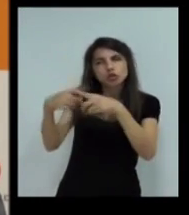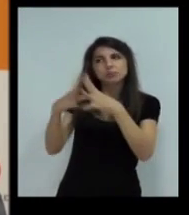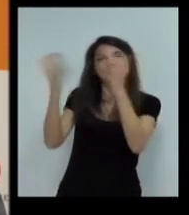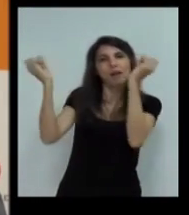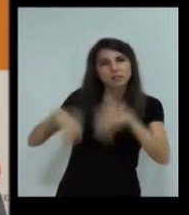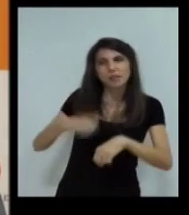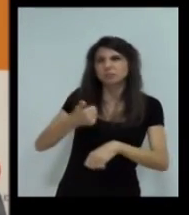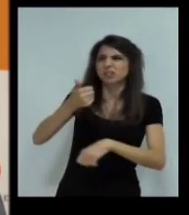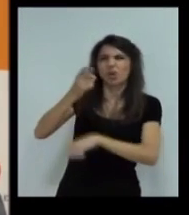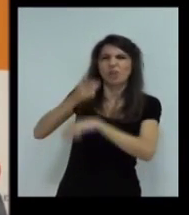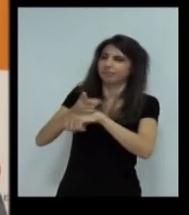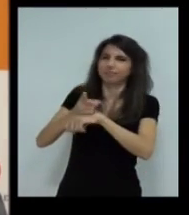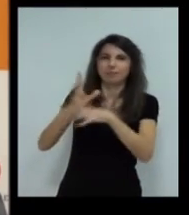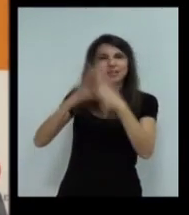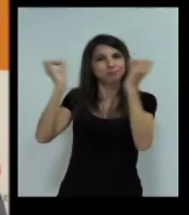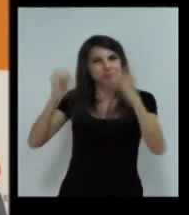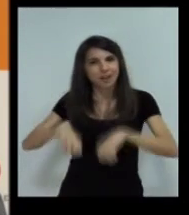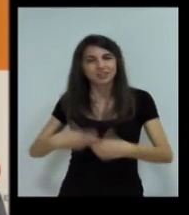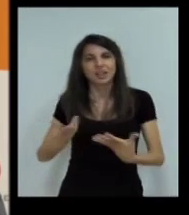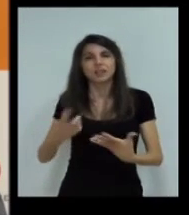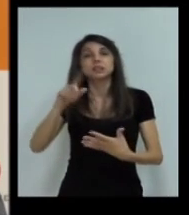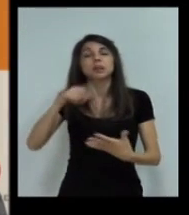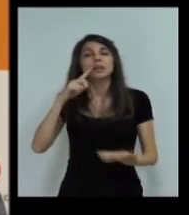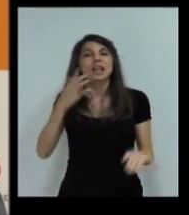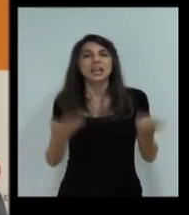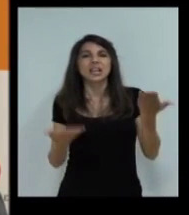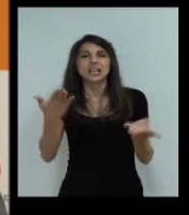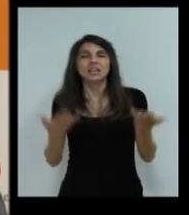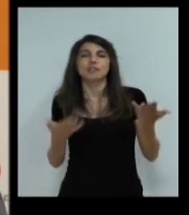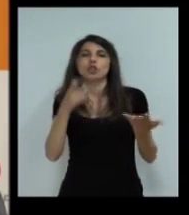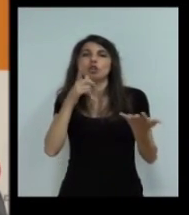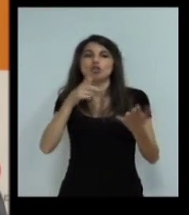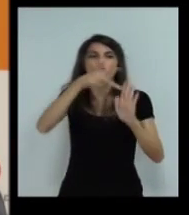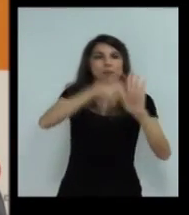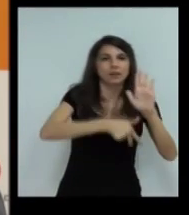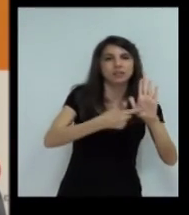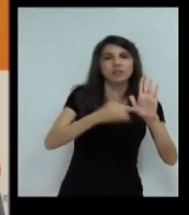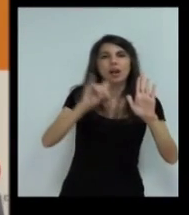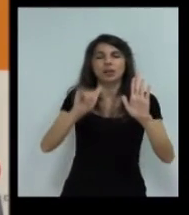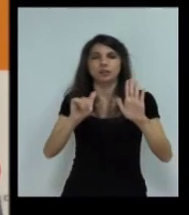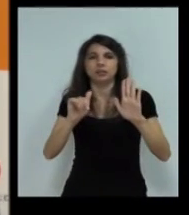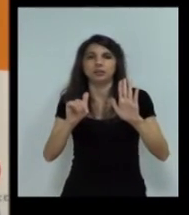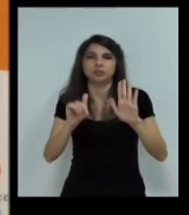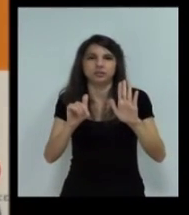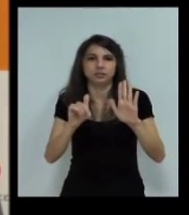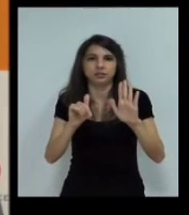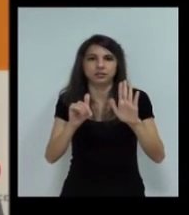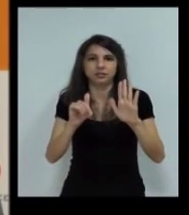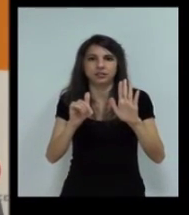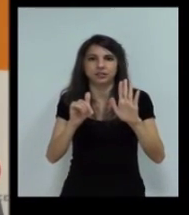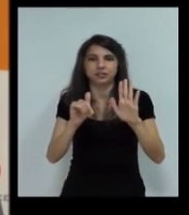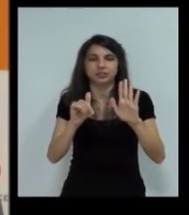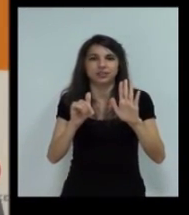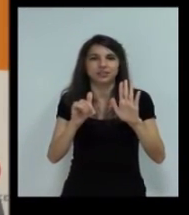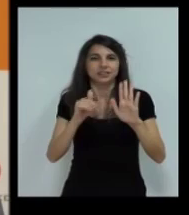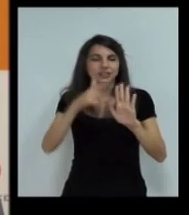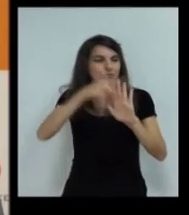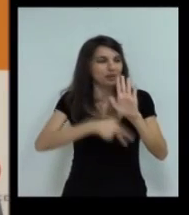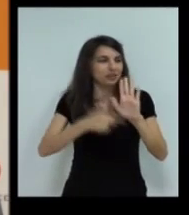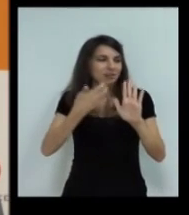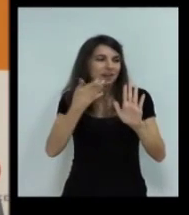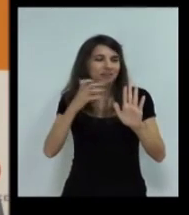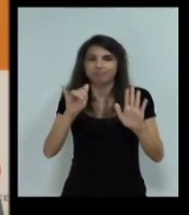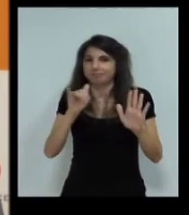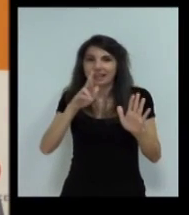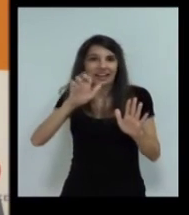que sean exitosas. El equilibrio entre la normativa y el retorno también es algo importante, parece